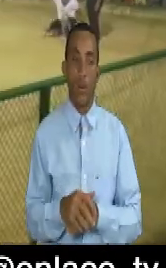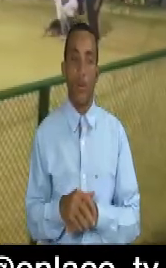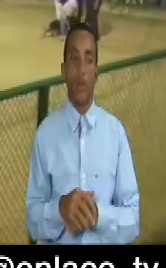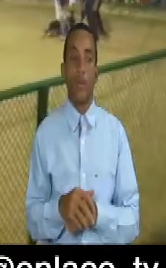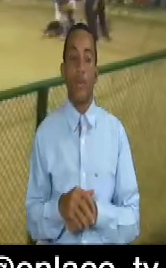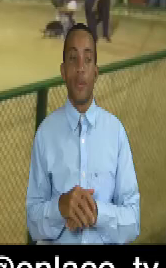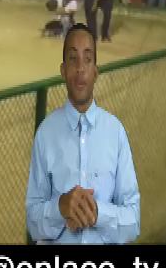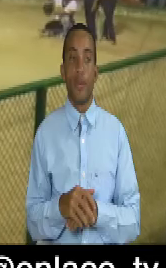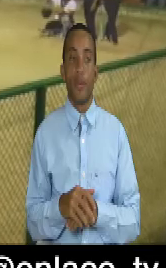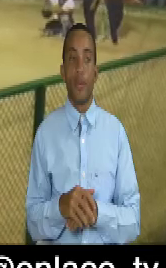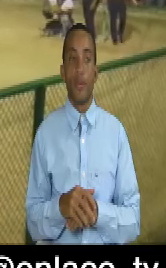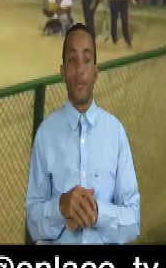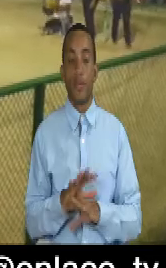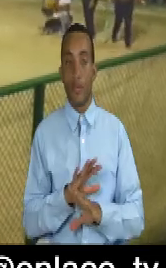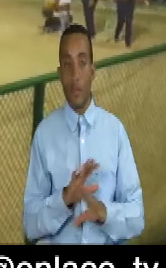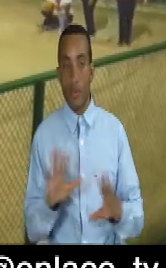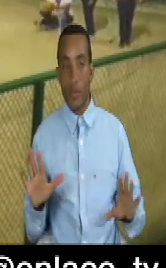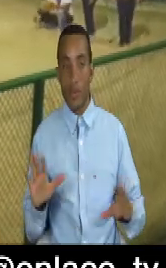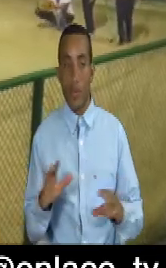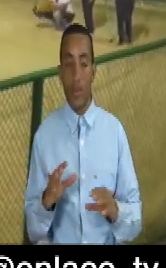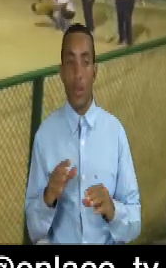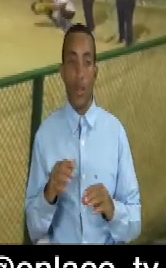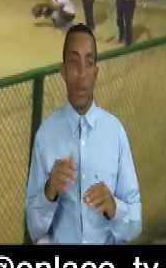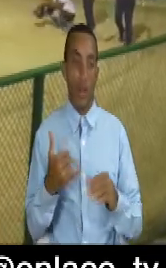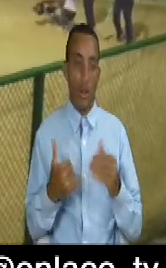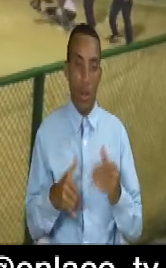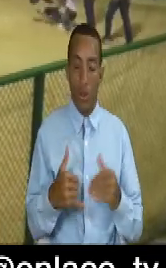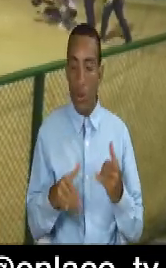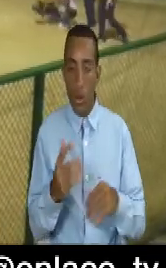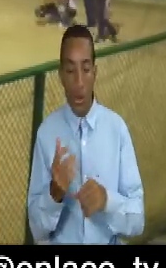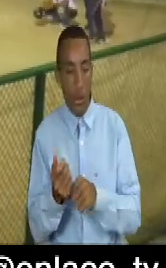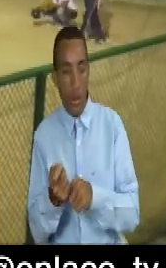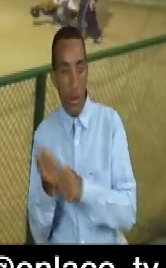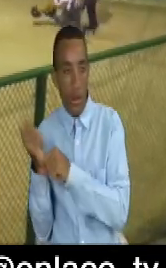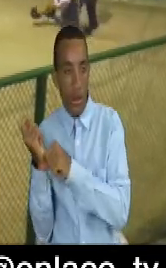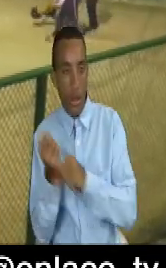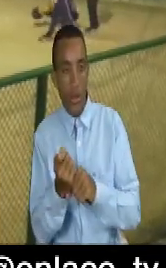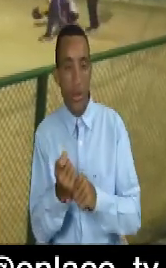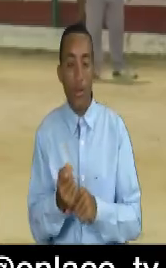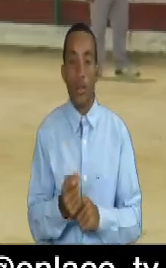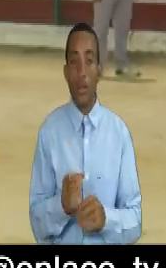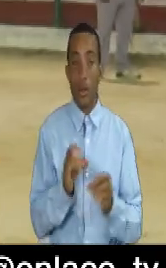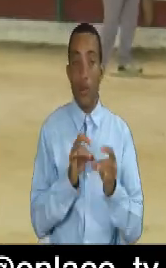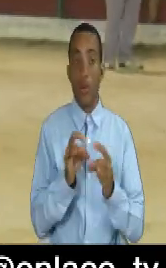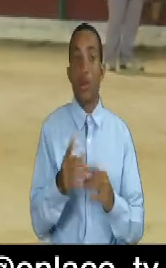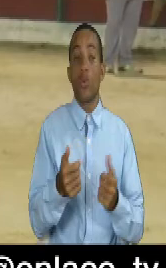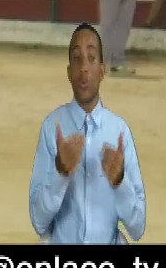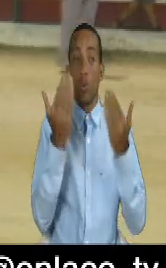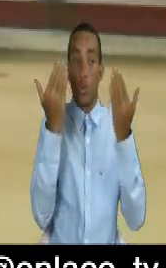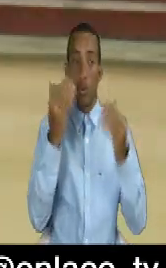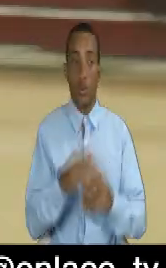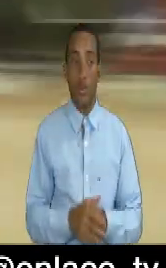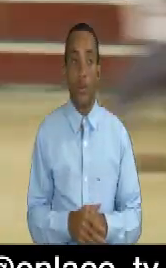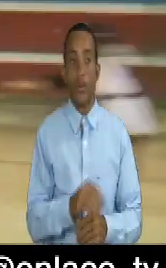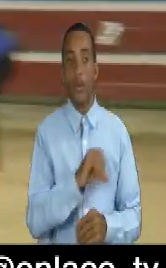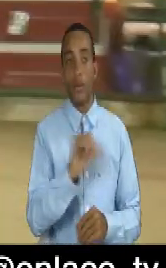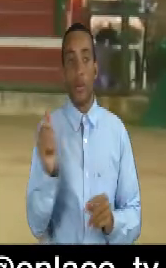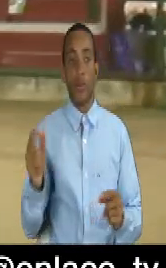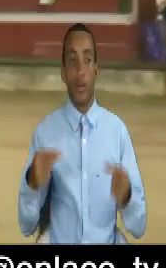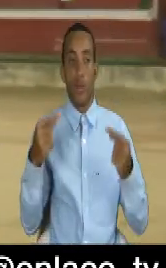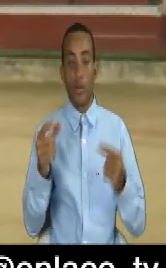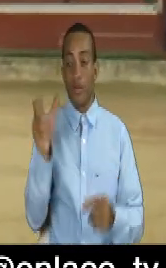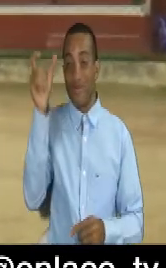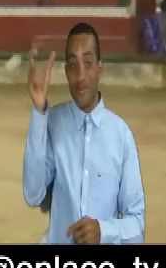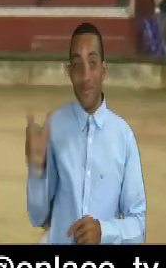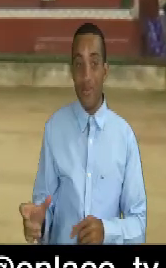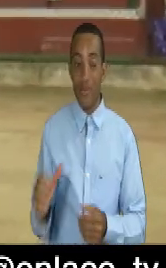una nueva novena de jugadores y hasta la fecha nos ha funcionado. También este otro deportista resalta la labor